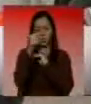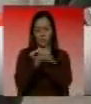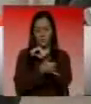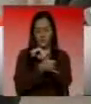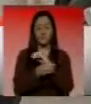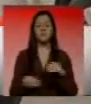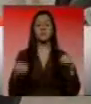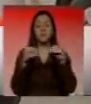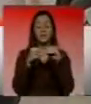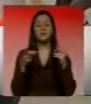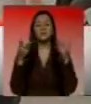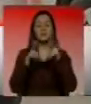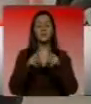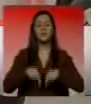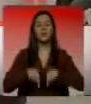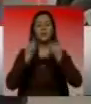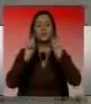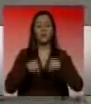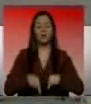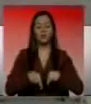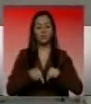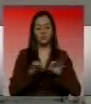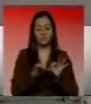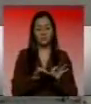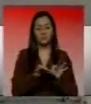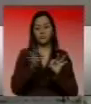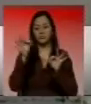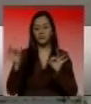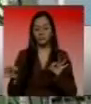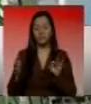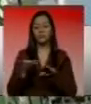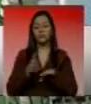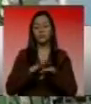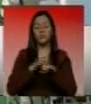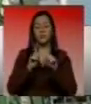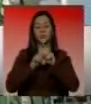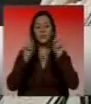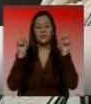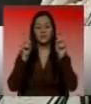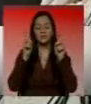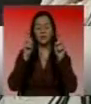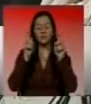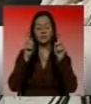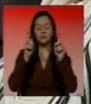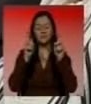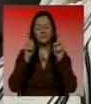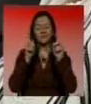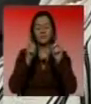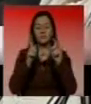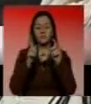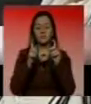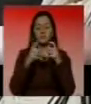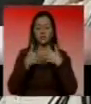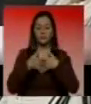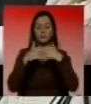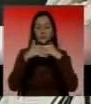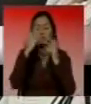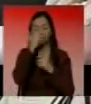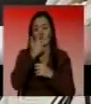su participación en la contratación de la ampliación en la refinería de esmeraldas que está generando dinero